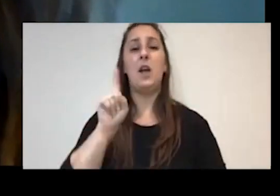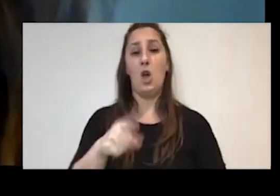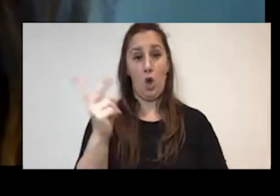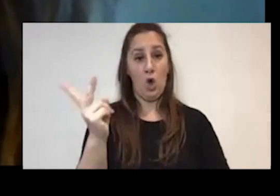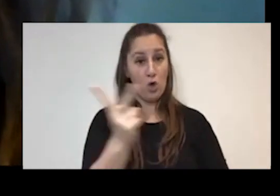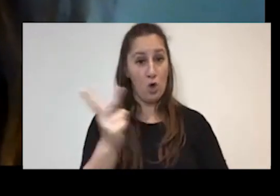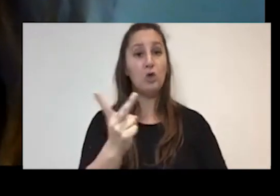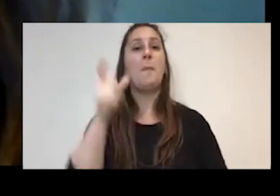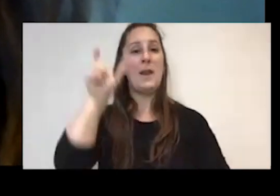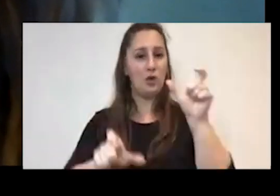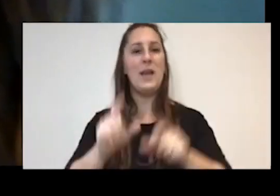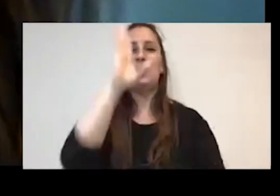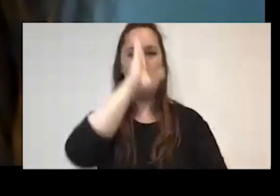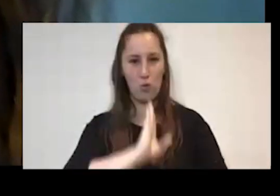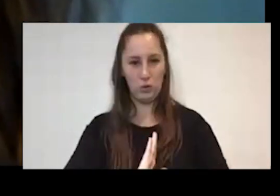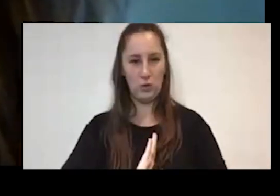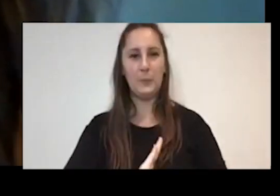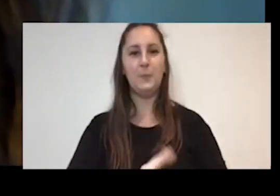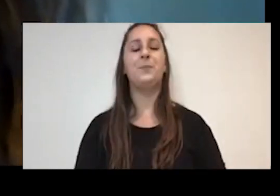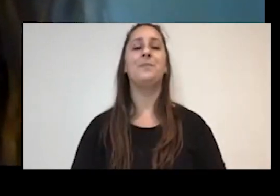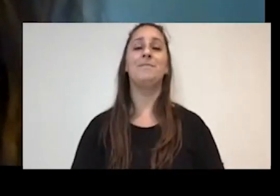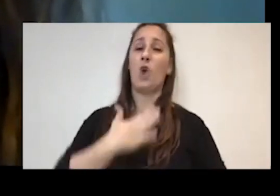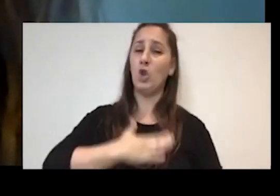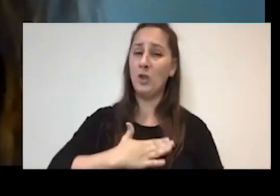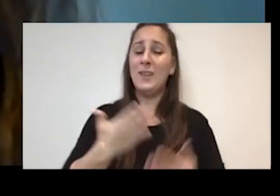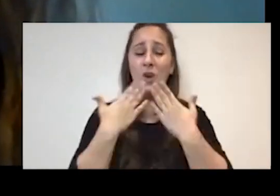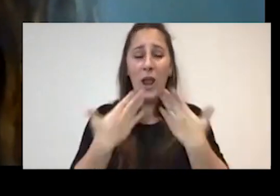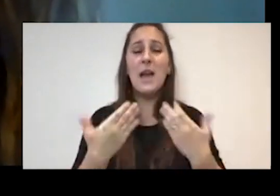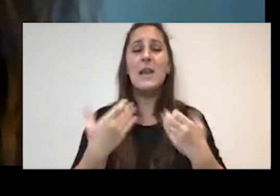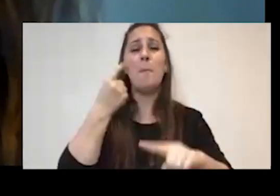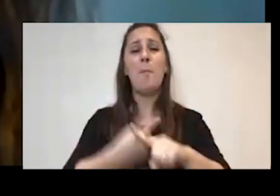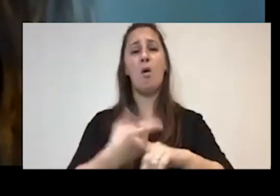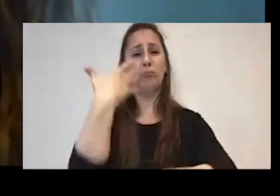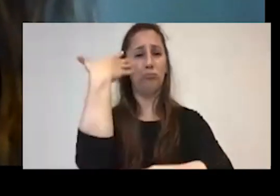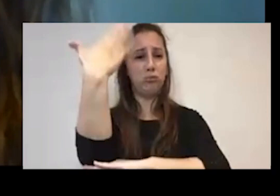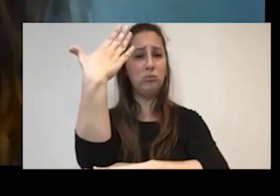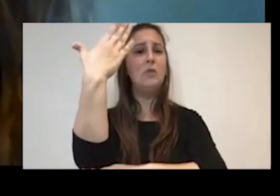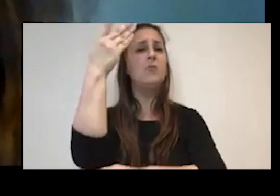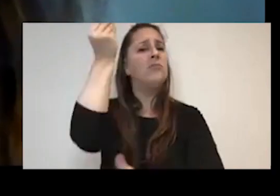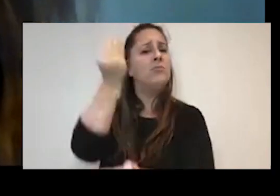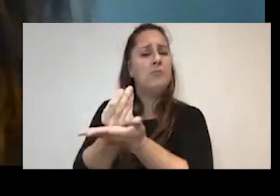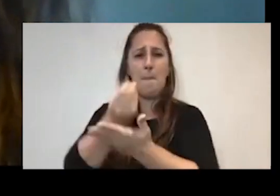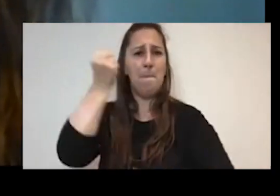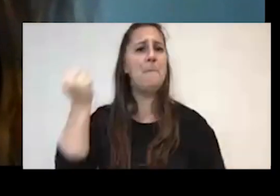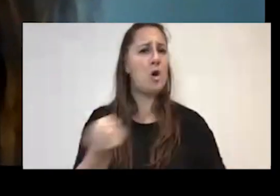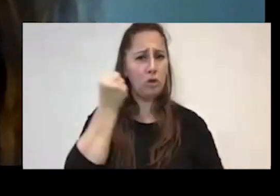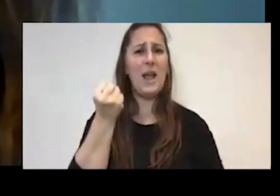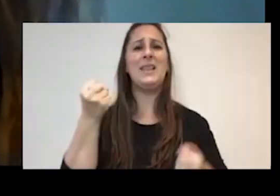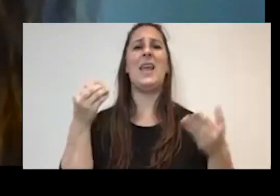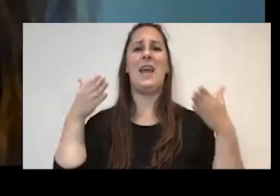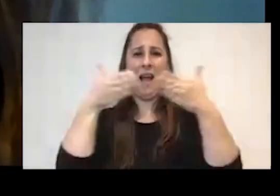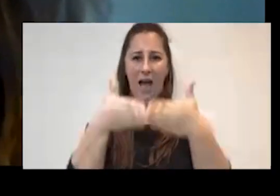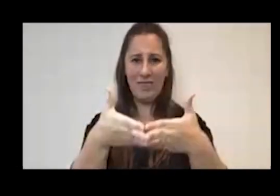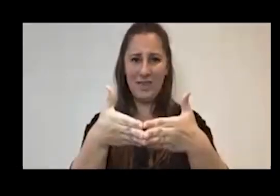son hipoacúsicos. Tenemos el agrado y la suerte de poder contar con expositores que cumplen un rol de suma importancia en la Agencia Nacional